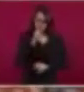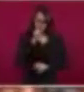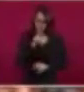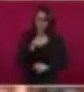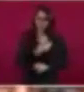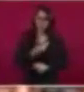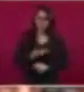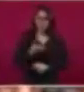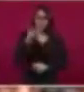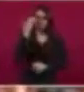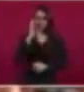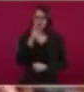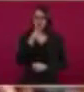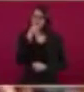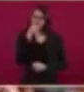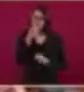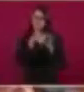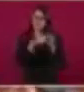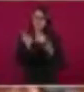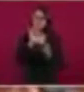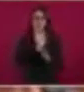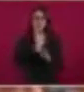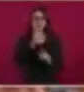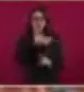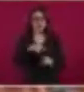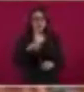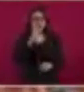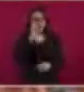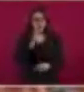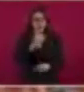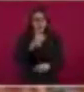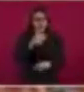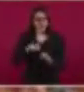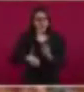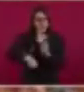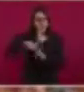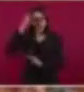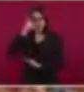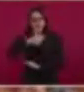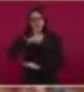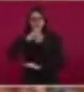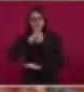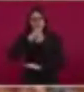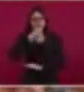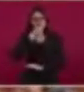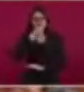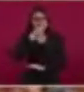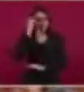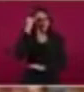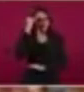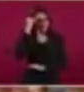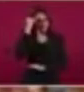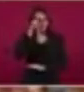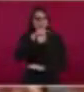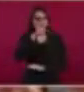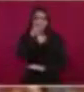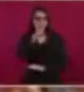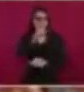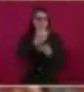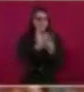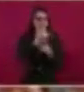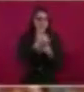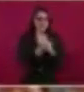puede ser que se le entreguen a los adultos mayores indígenas, nuestros hermanos indígenas, el proyecto